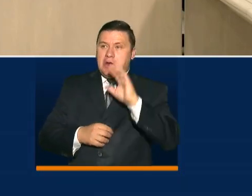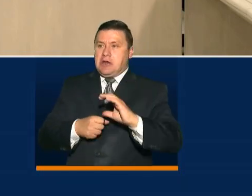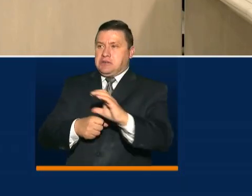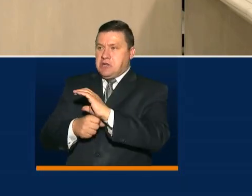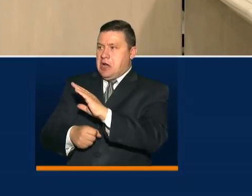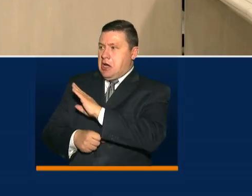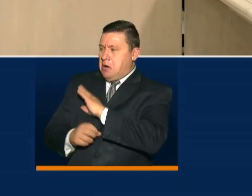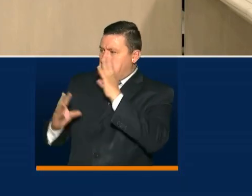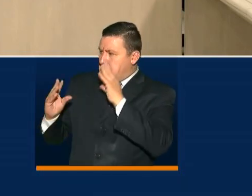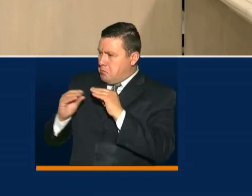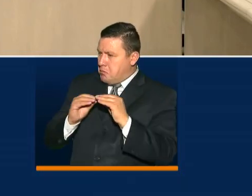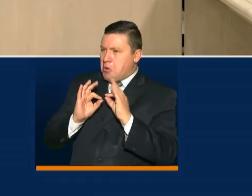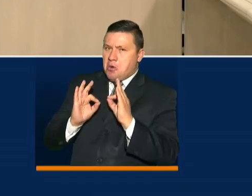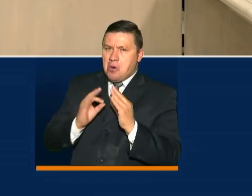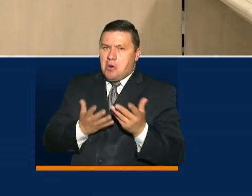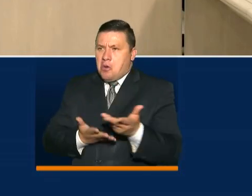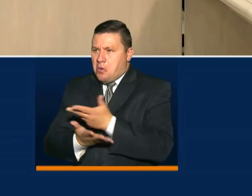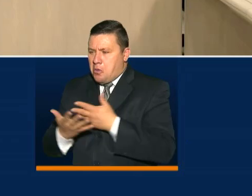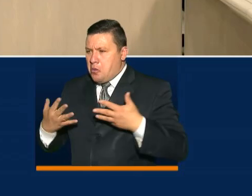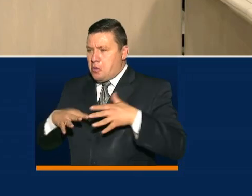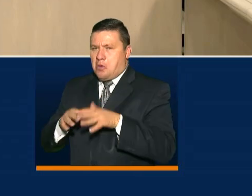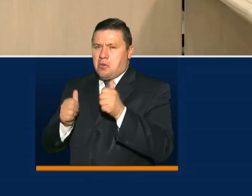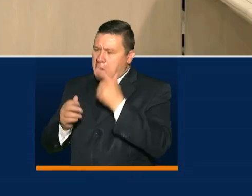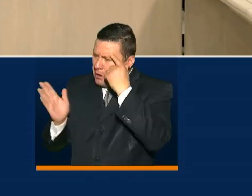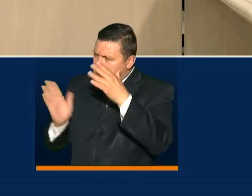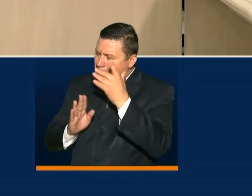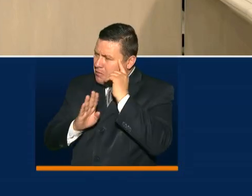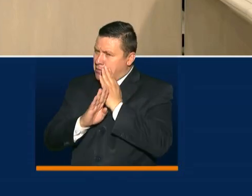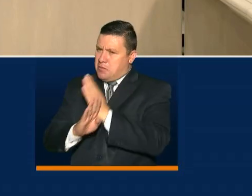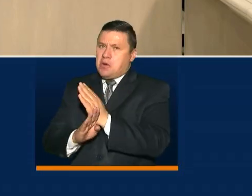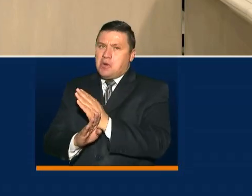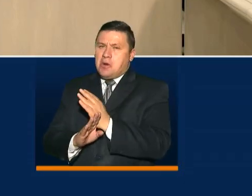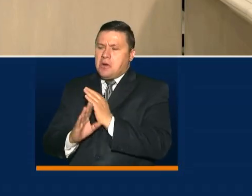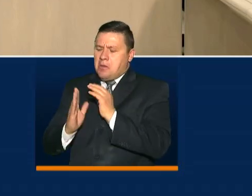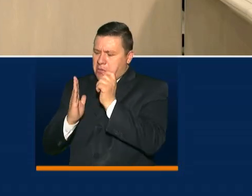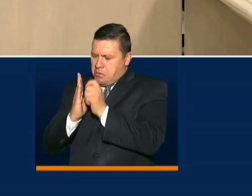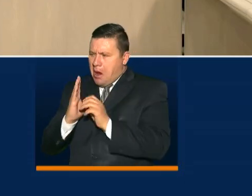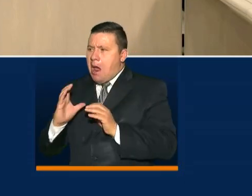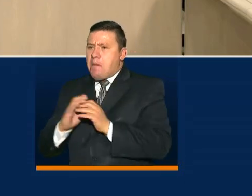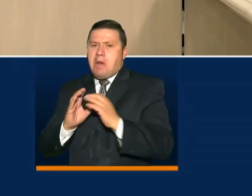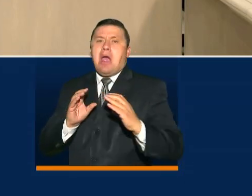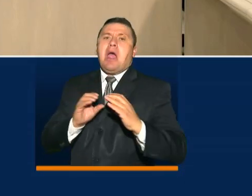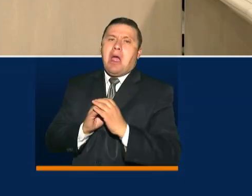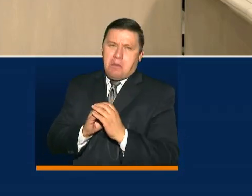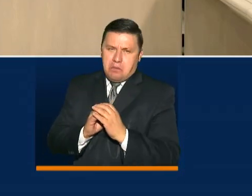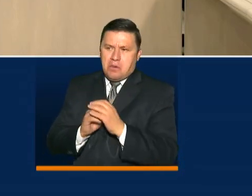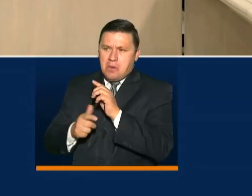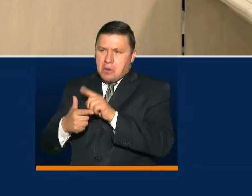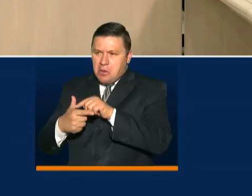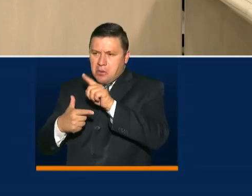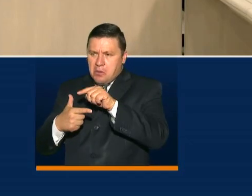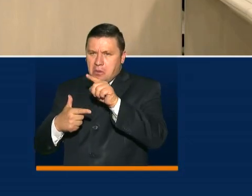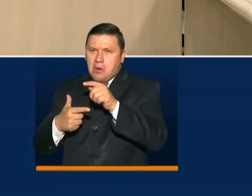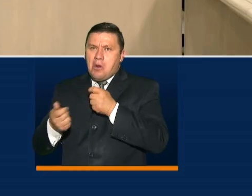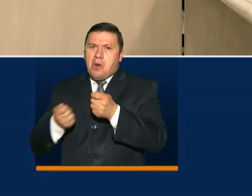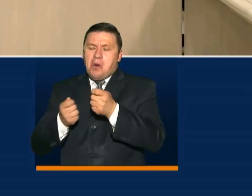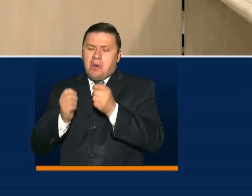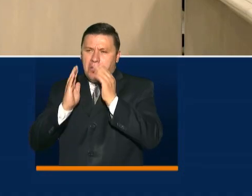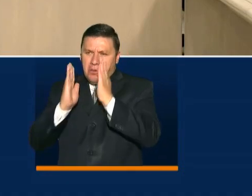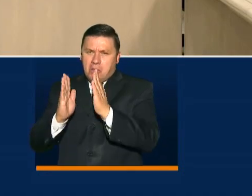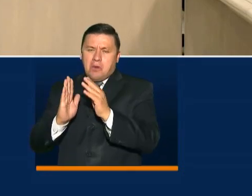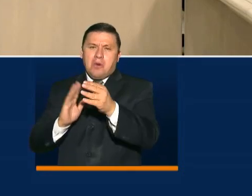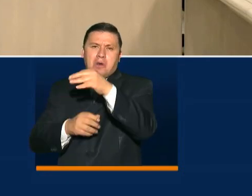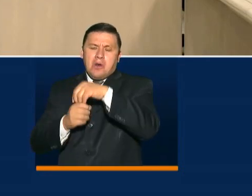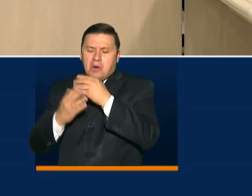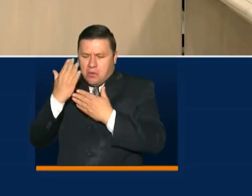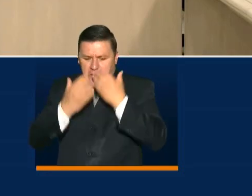ciudad, con una muy buena integración y un plan de contingencia bastante ajustado y con un crecimiento en la capacidad de